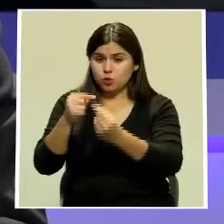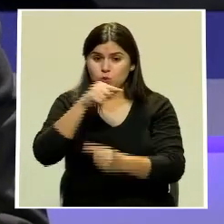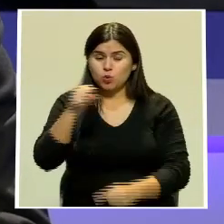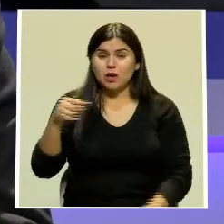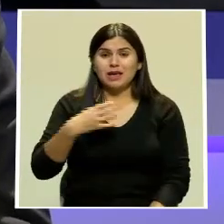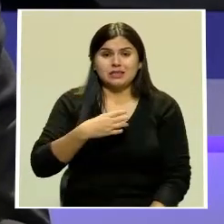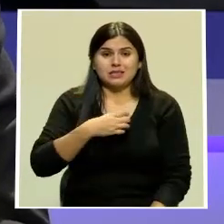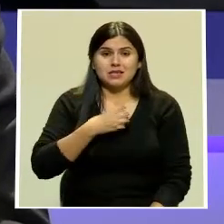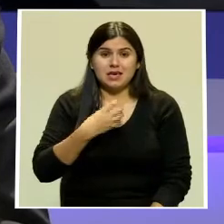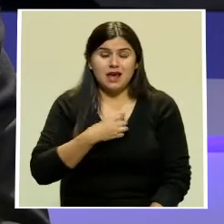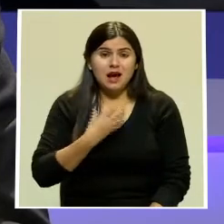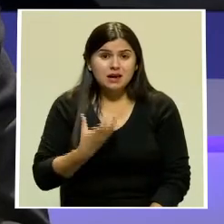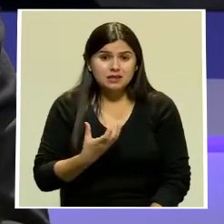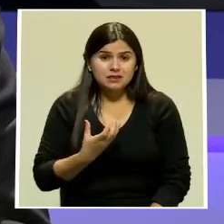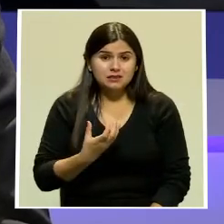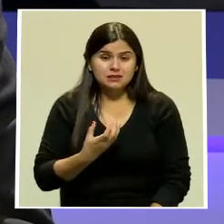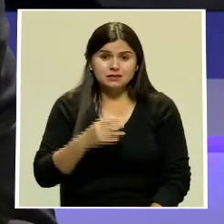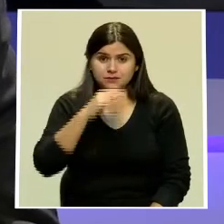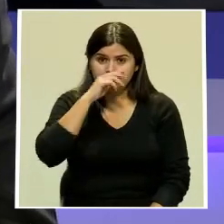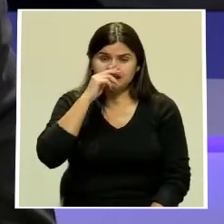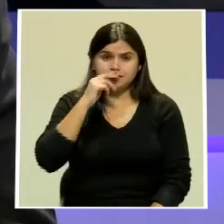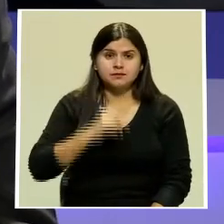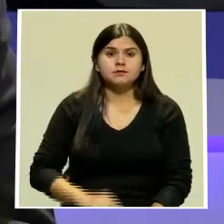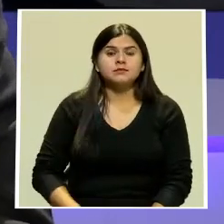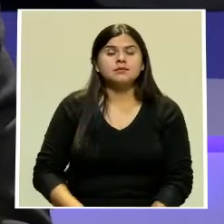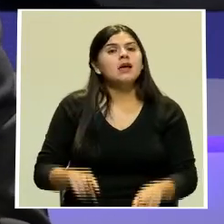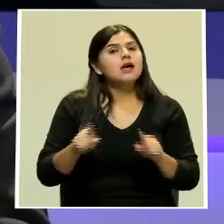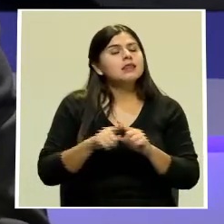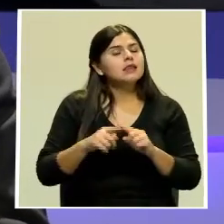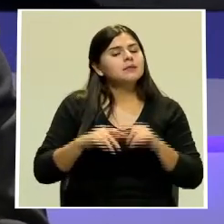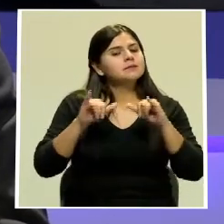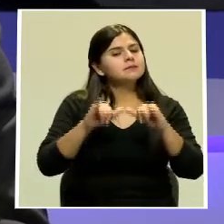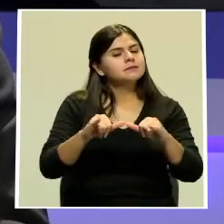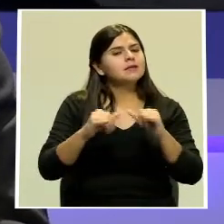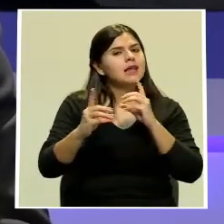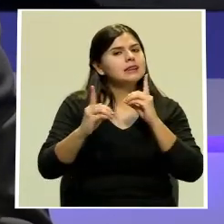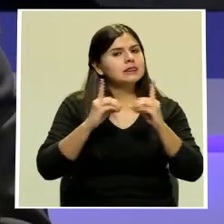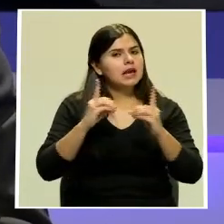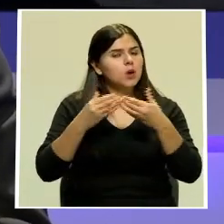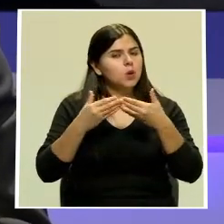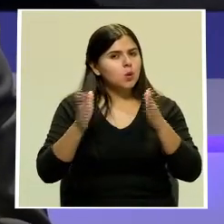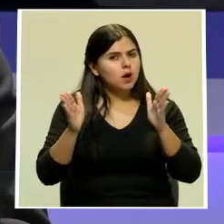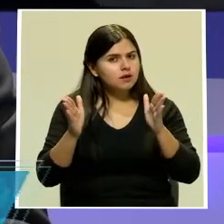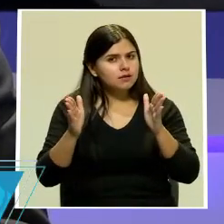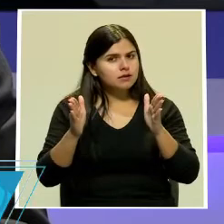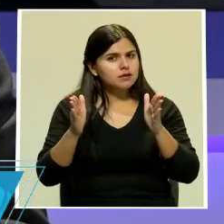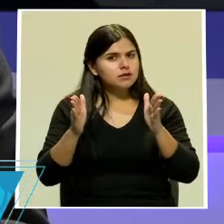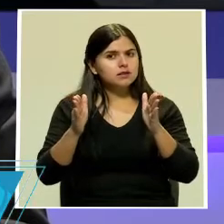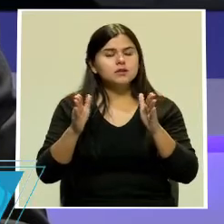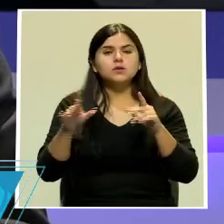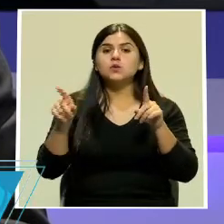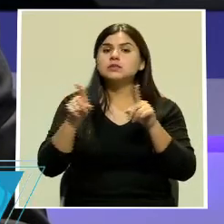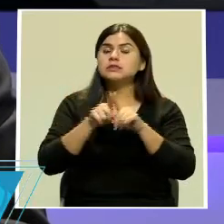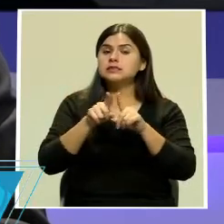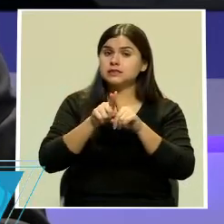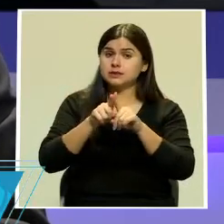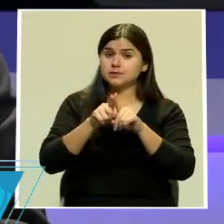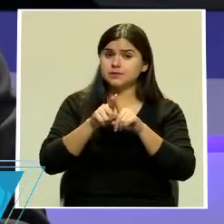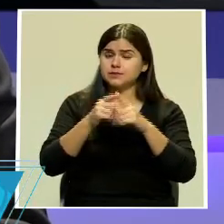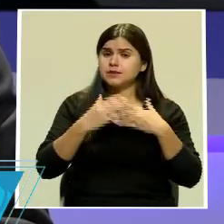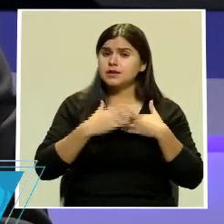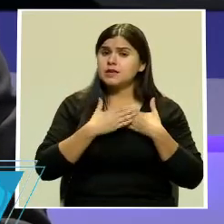dirección. Ha mantenido todavía el diálogo abierto y sobre todo la disposición